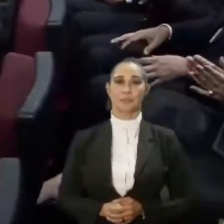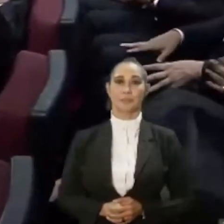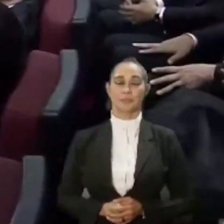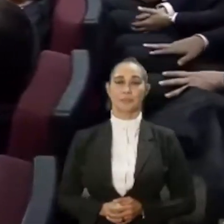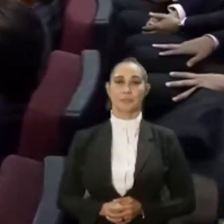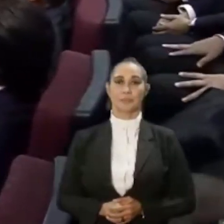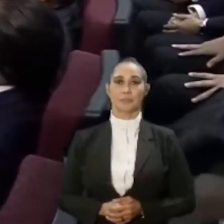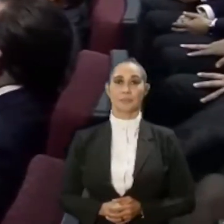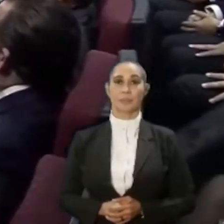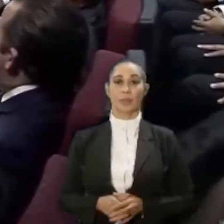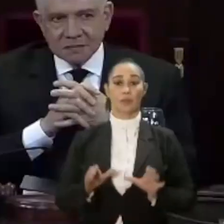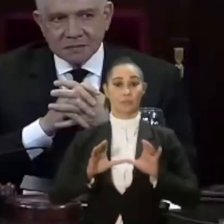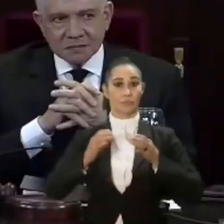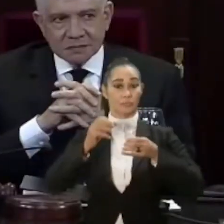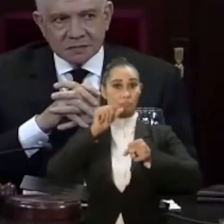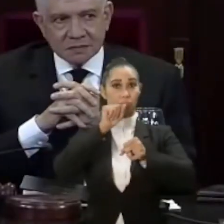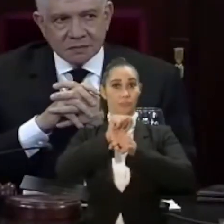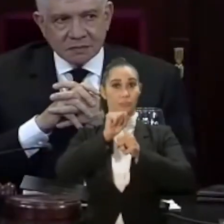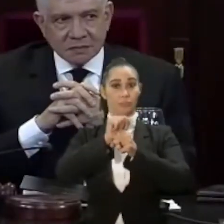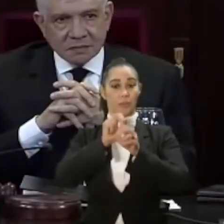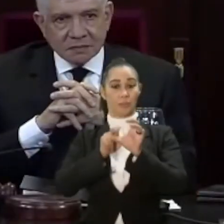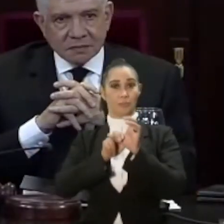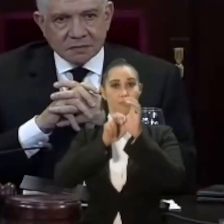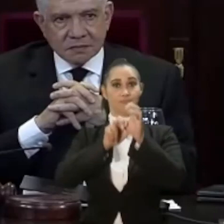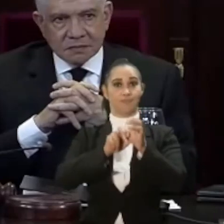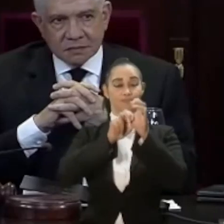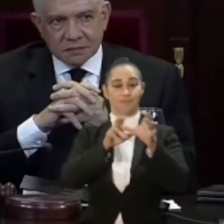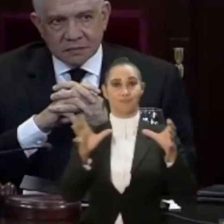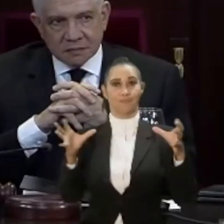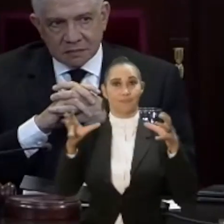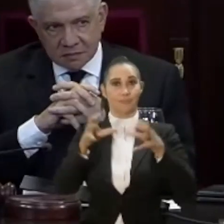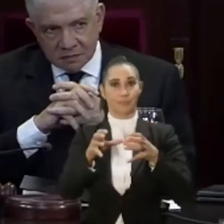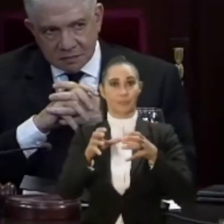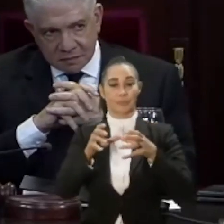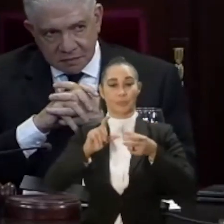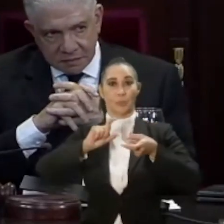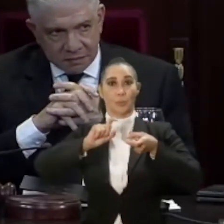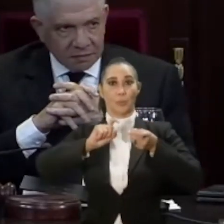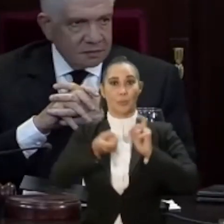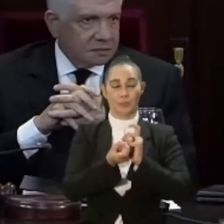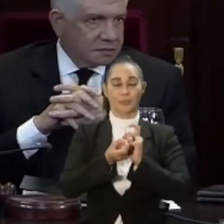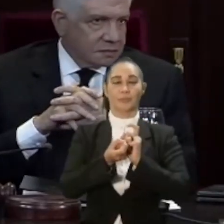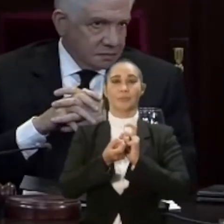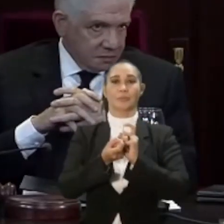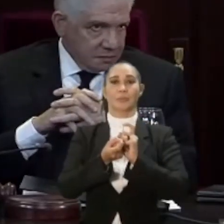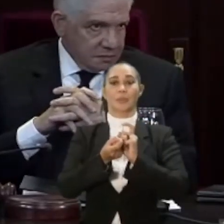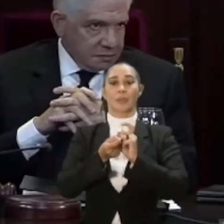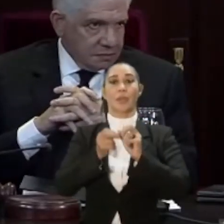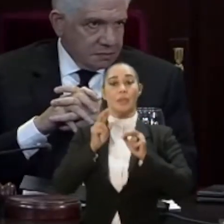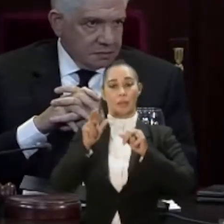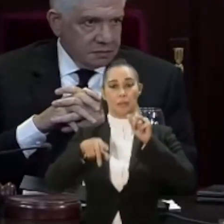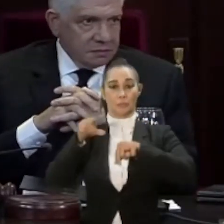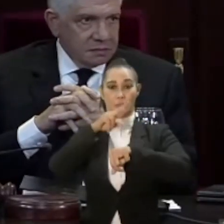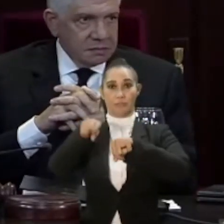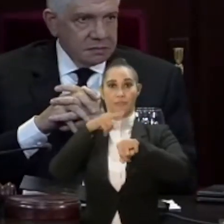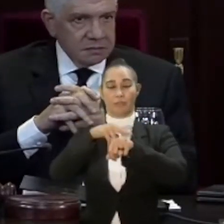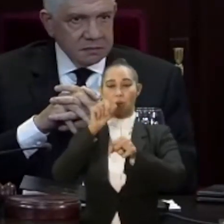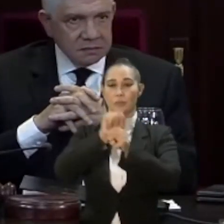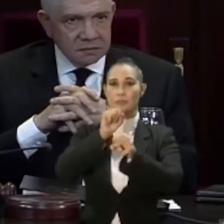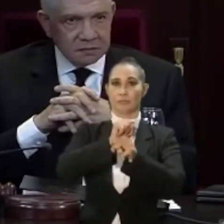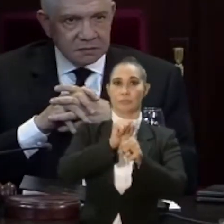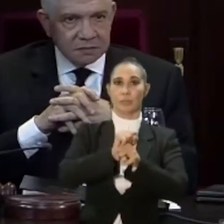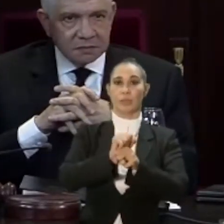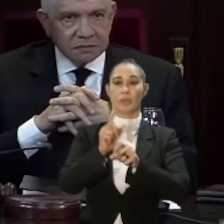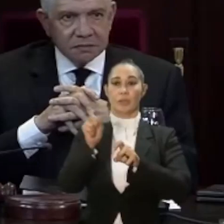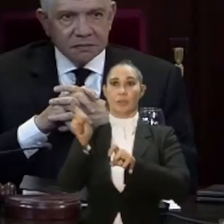Las grandes obras de transporte masivo que estamos realizando son transformadores en las regiones donde se ejecutan, como